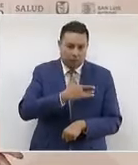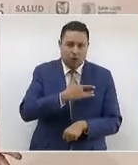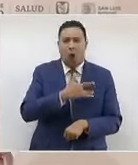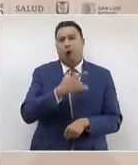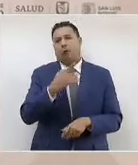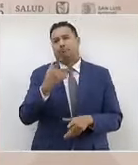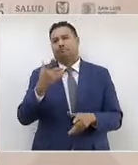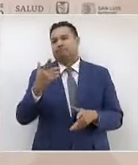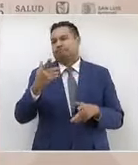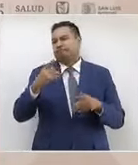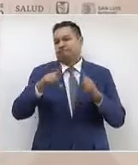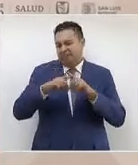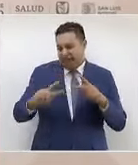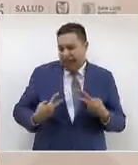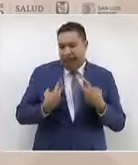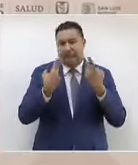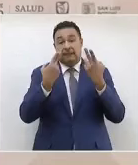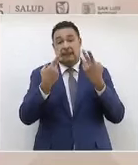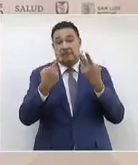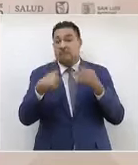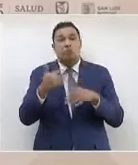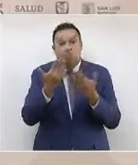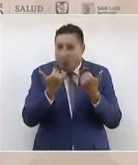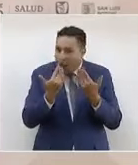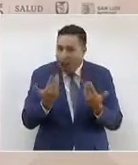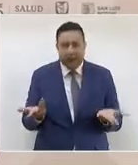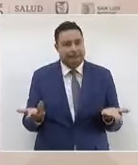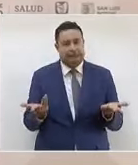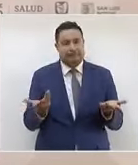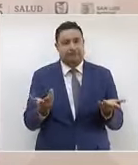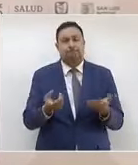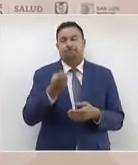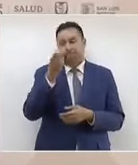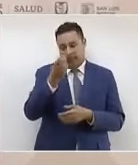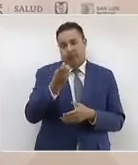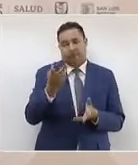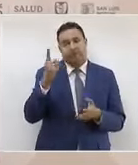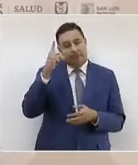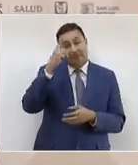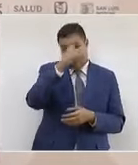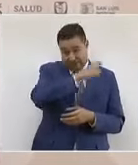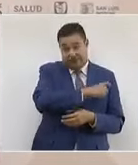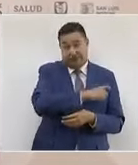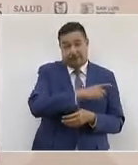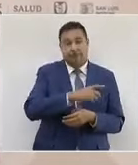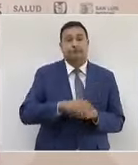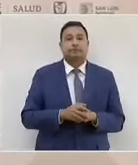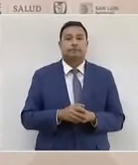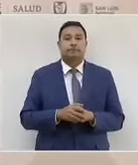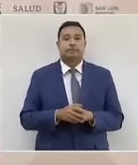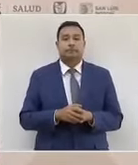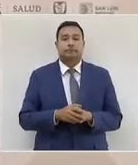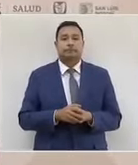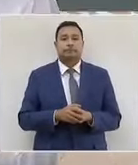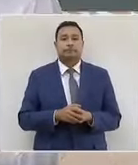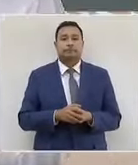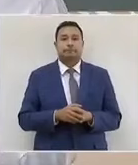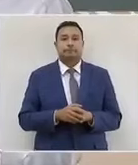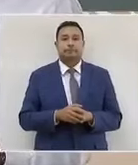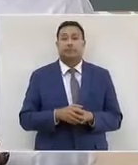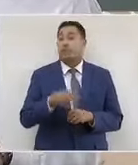No hay los especialistas que necesita el país. Eso es lo más complicado. Entonces,